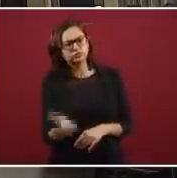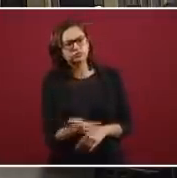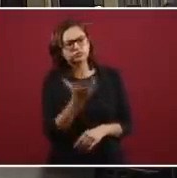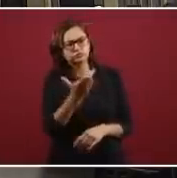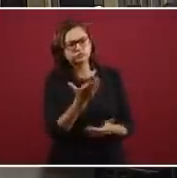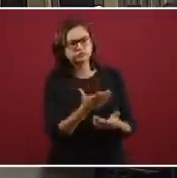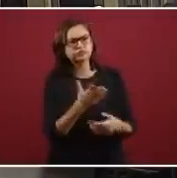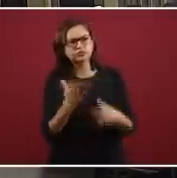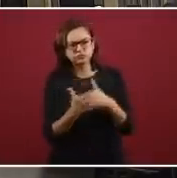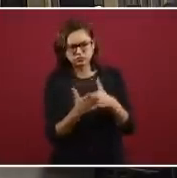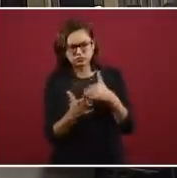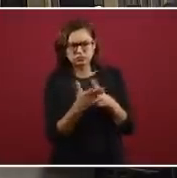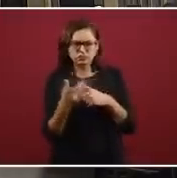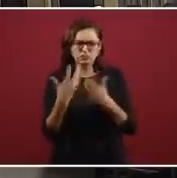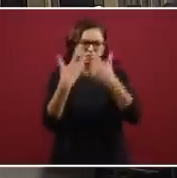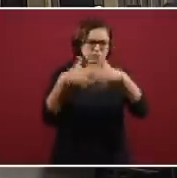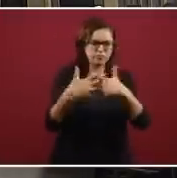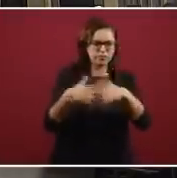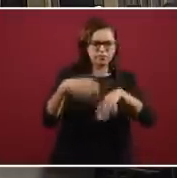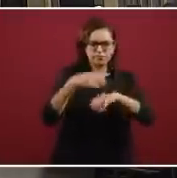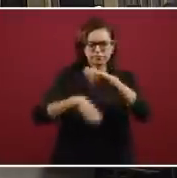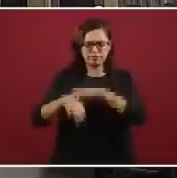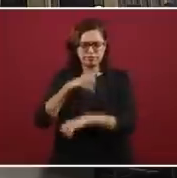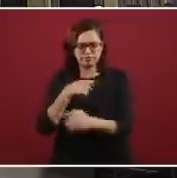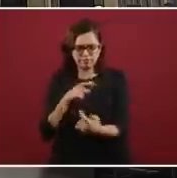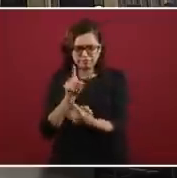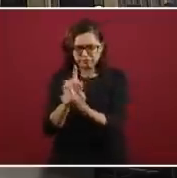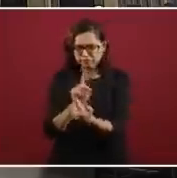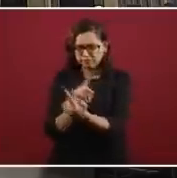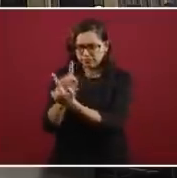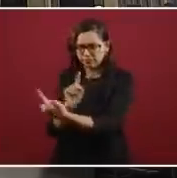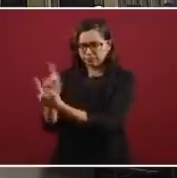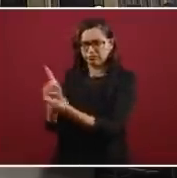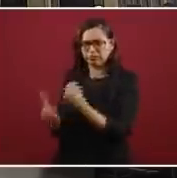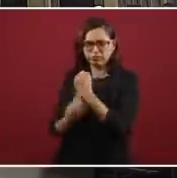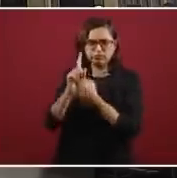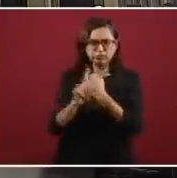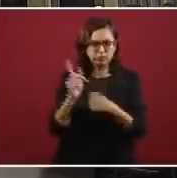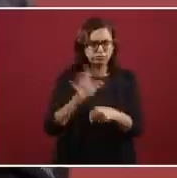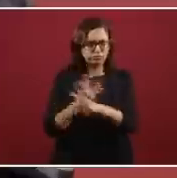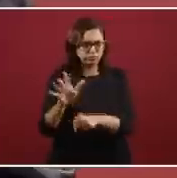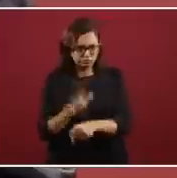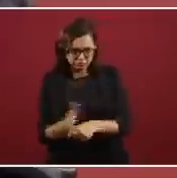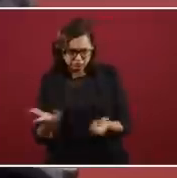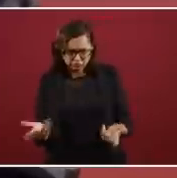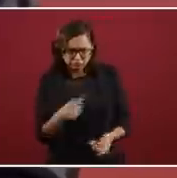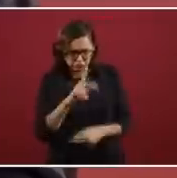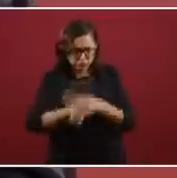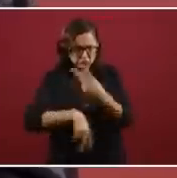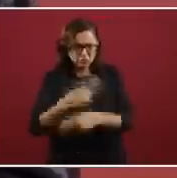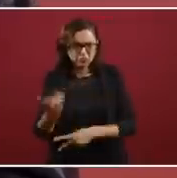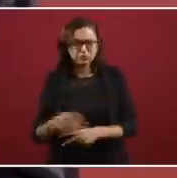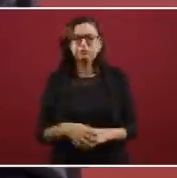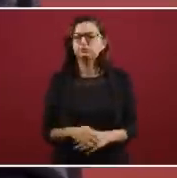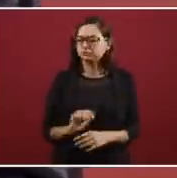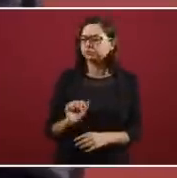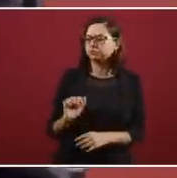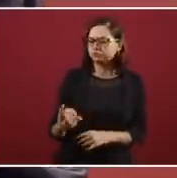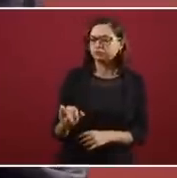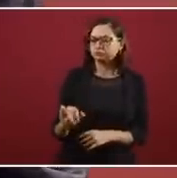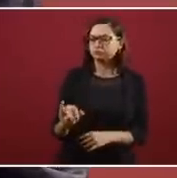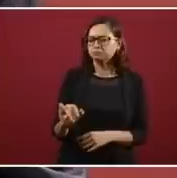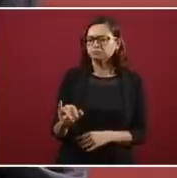estas industrias para conocer de viva voz la problemática que tienen? Sí. Y miren, se los